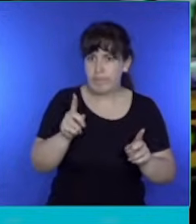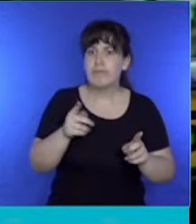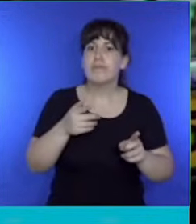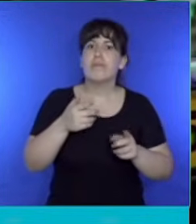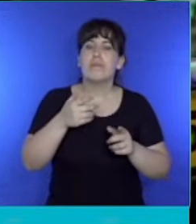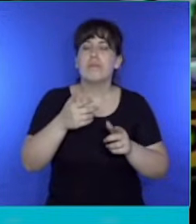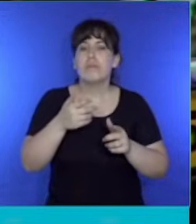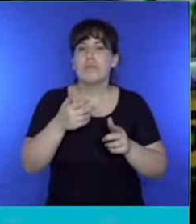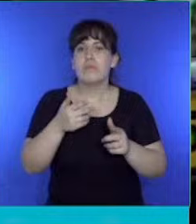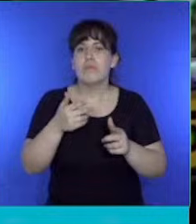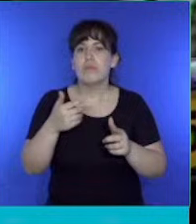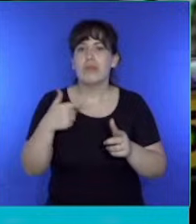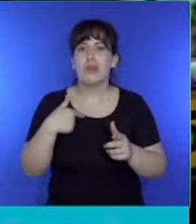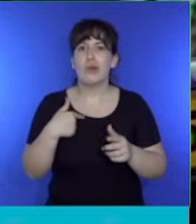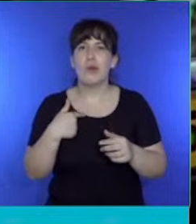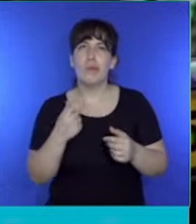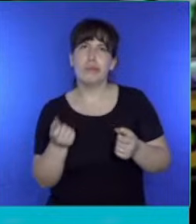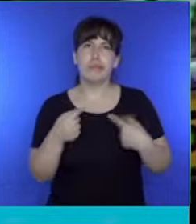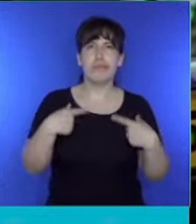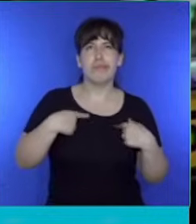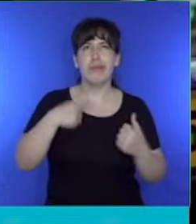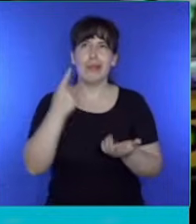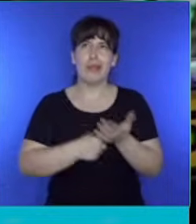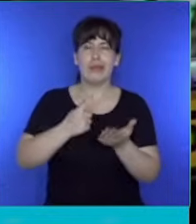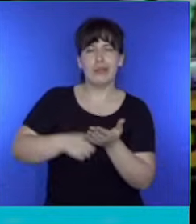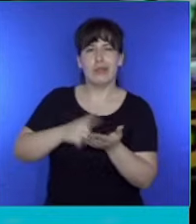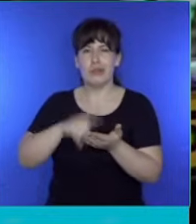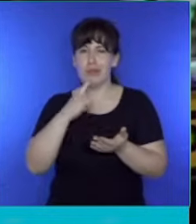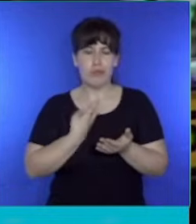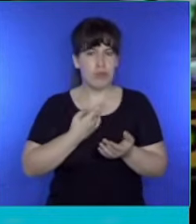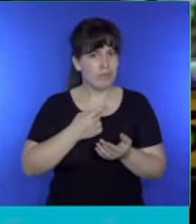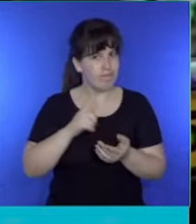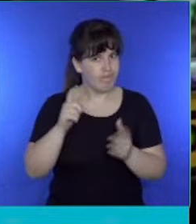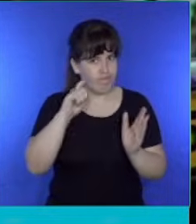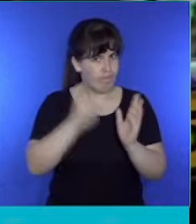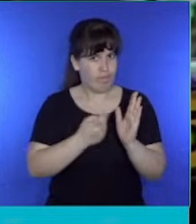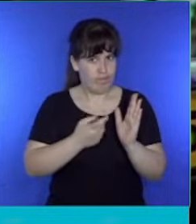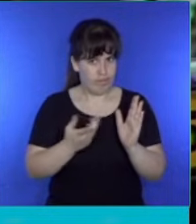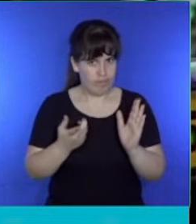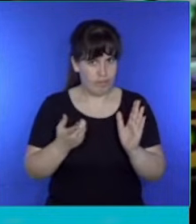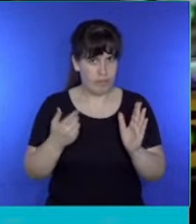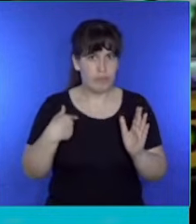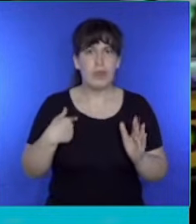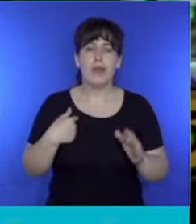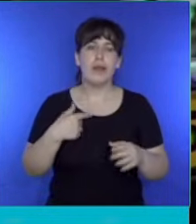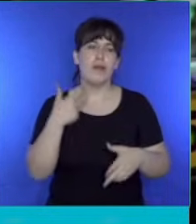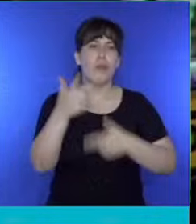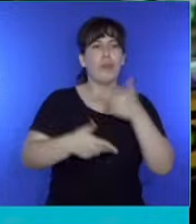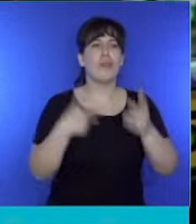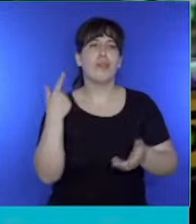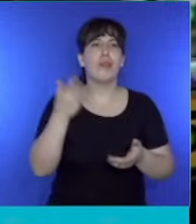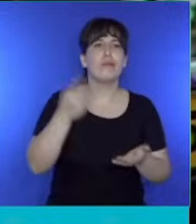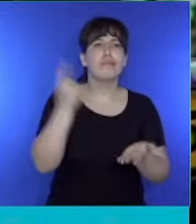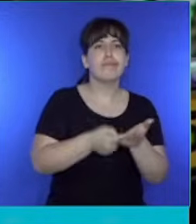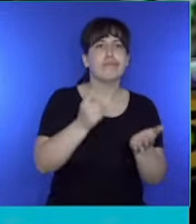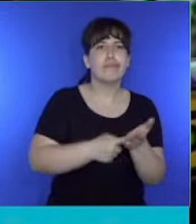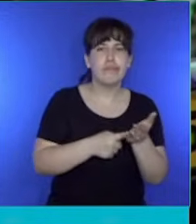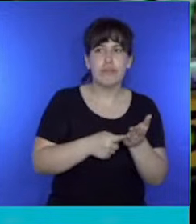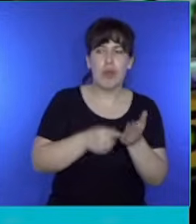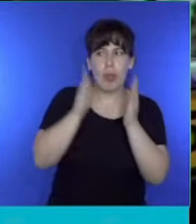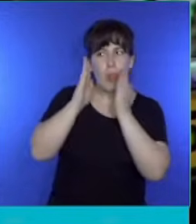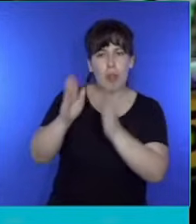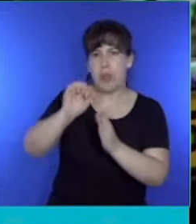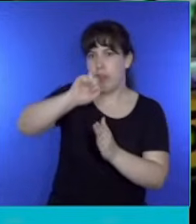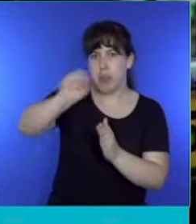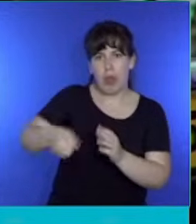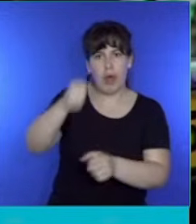arrogue facultades que no le corresponden, que sancione leyes sin escuchar a los trabajadores